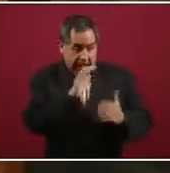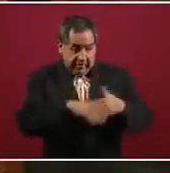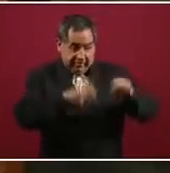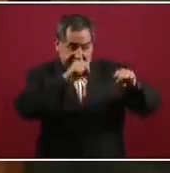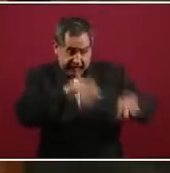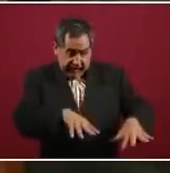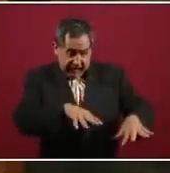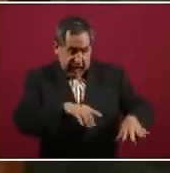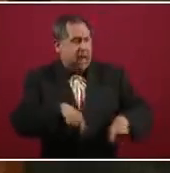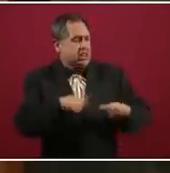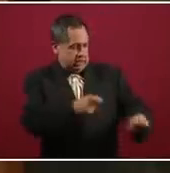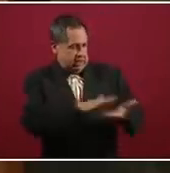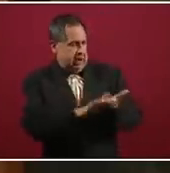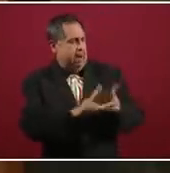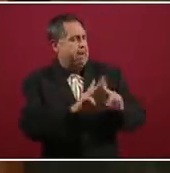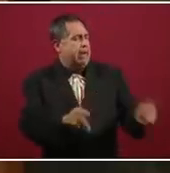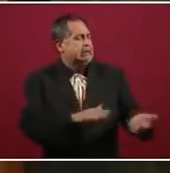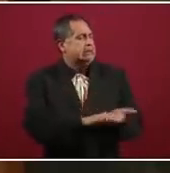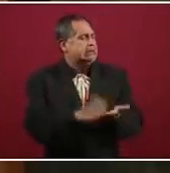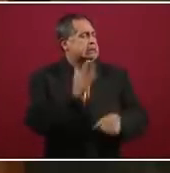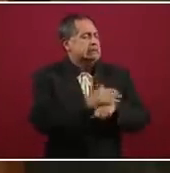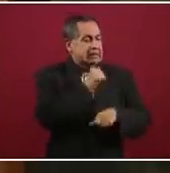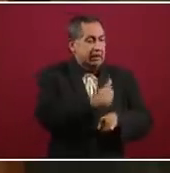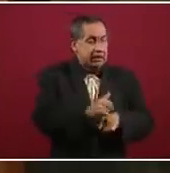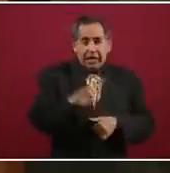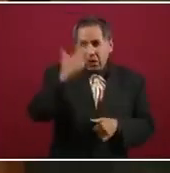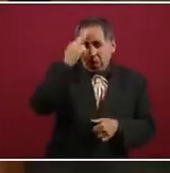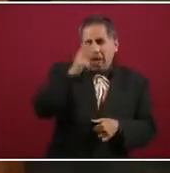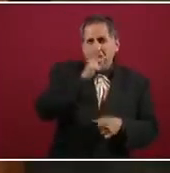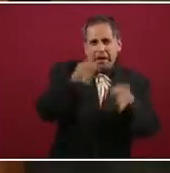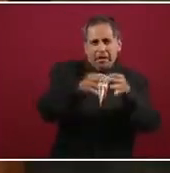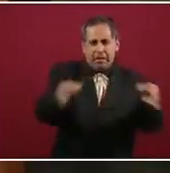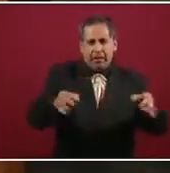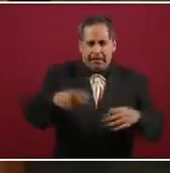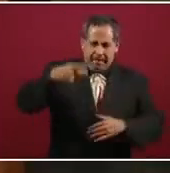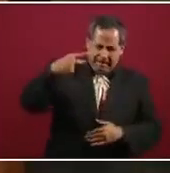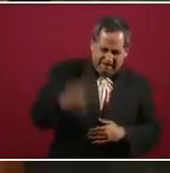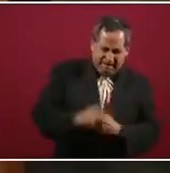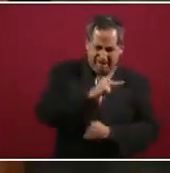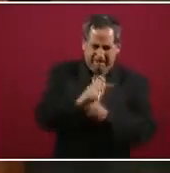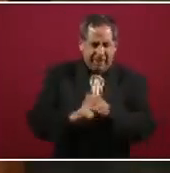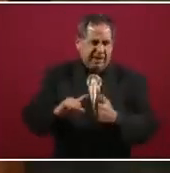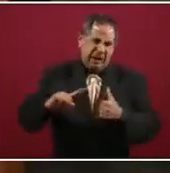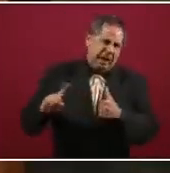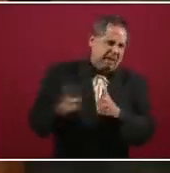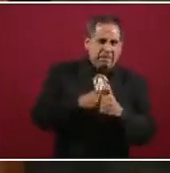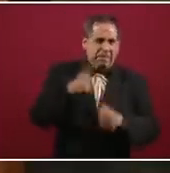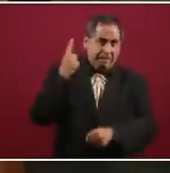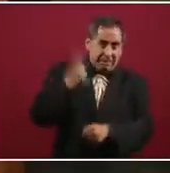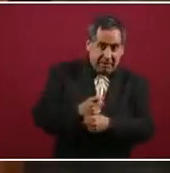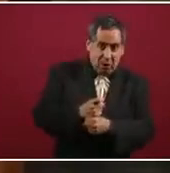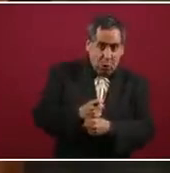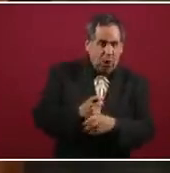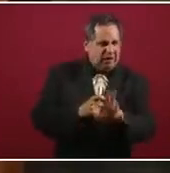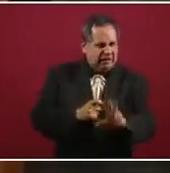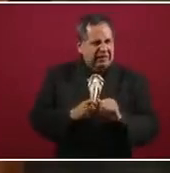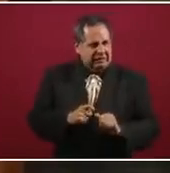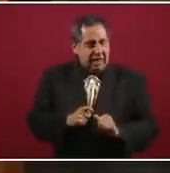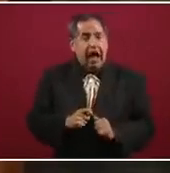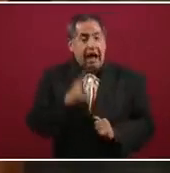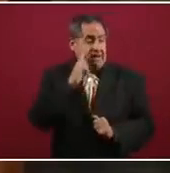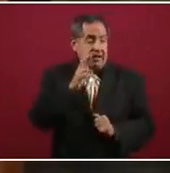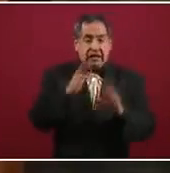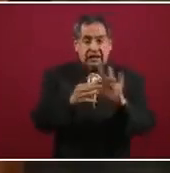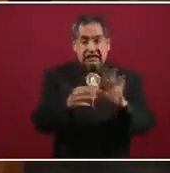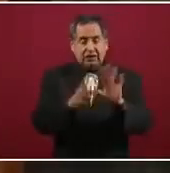armada. ¿Recuerdan la frase, la patria es primero? Pues siempre es bueno saber cuál fue ese